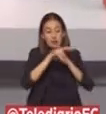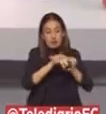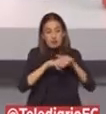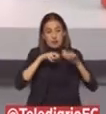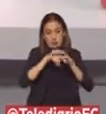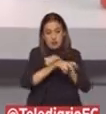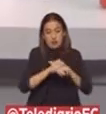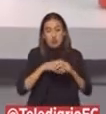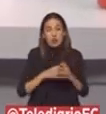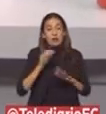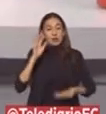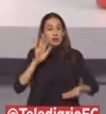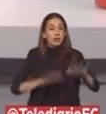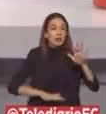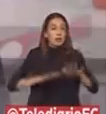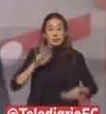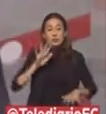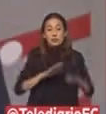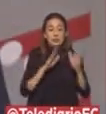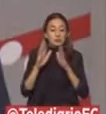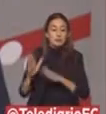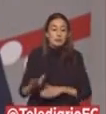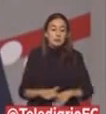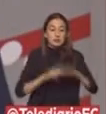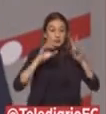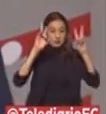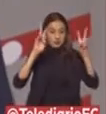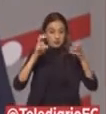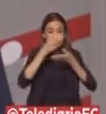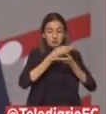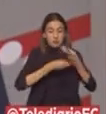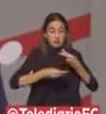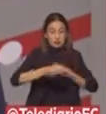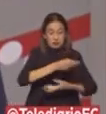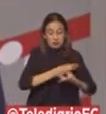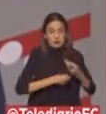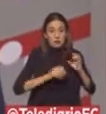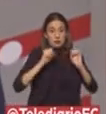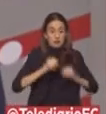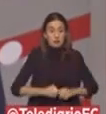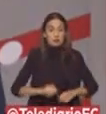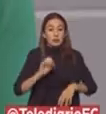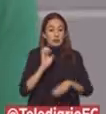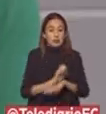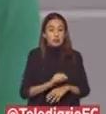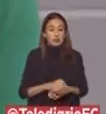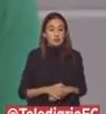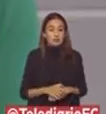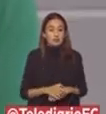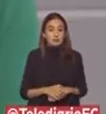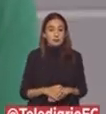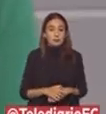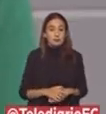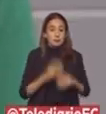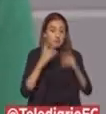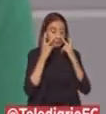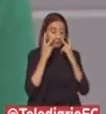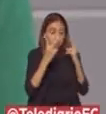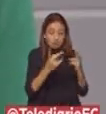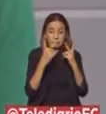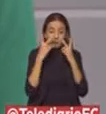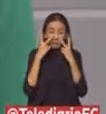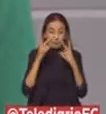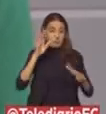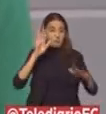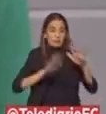y alrededor de estos de estos temas me parece que la inversión más fuerte es la que puede venir para el ecuador estamos revisando en la ficha de